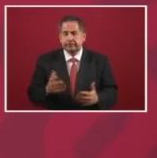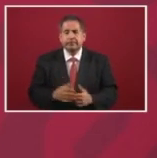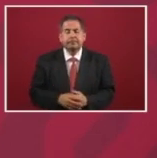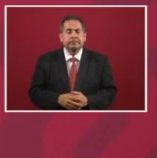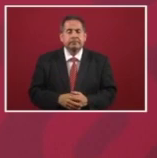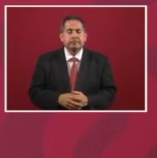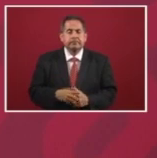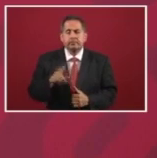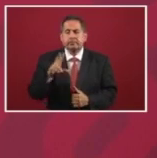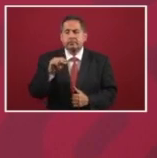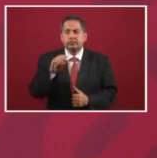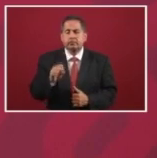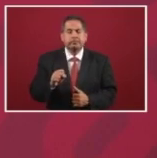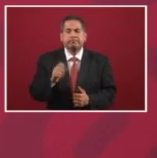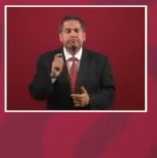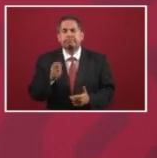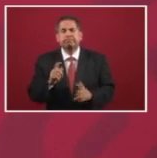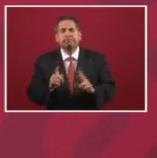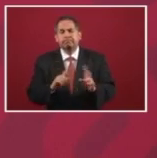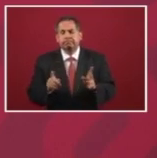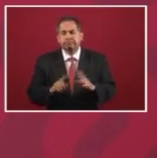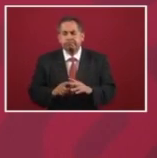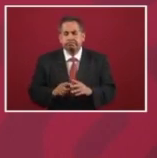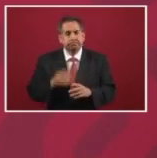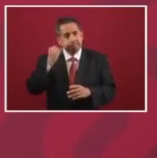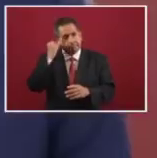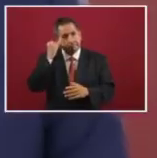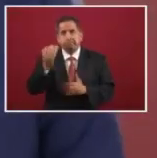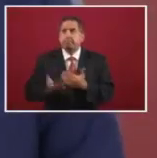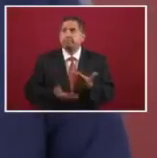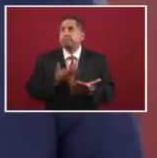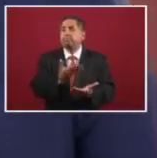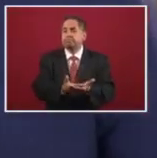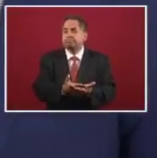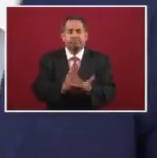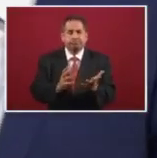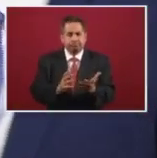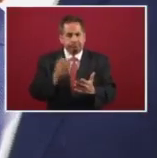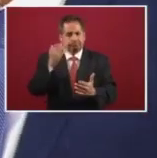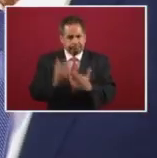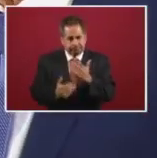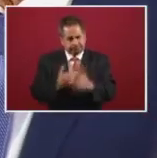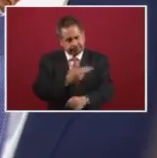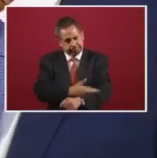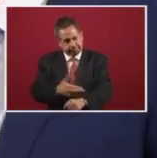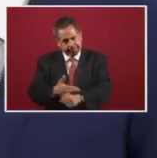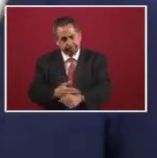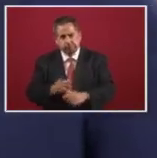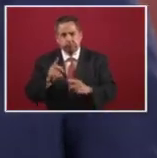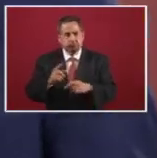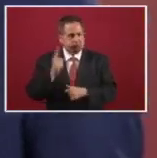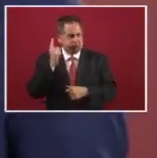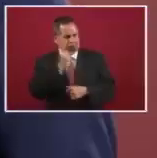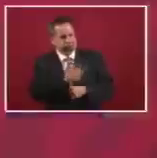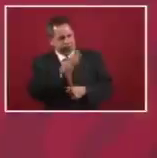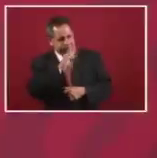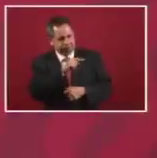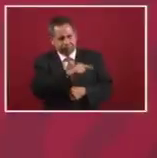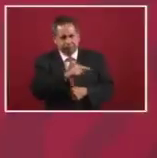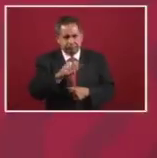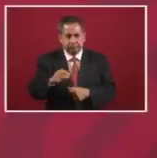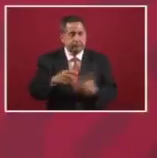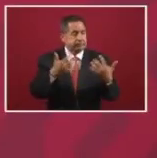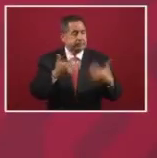Entonces, no es quedarnos nada más en el planteamiento del problema, no es condenar a